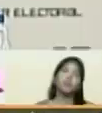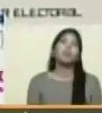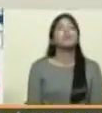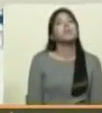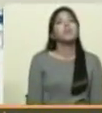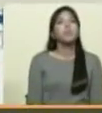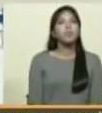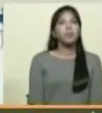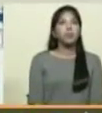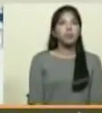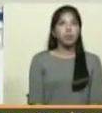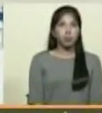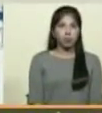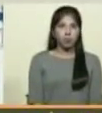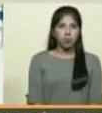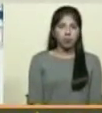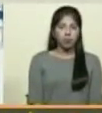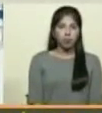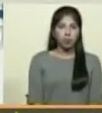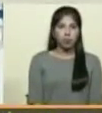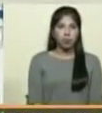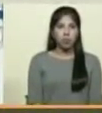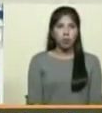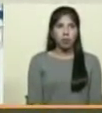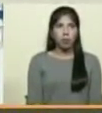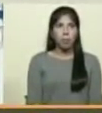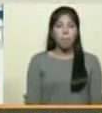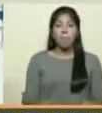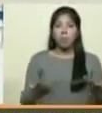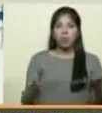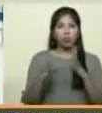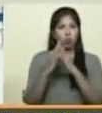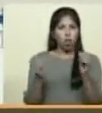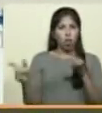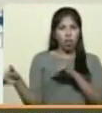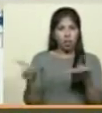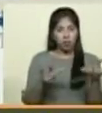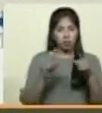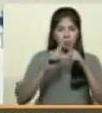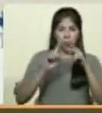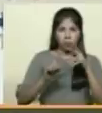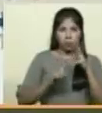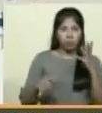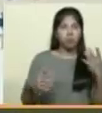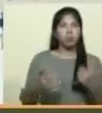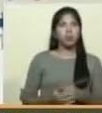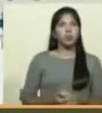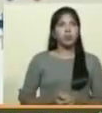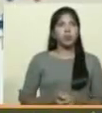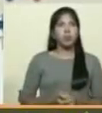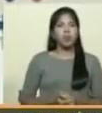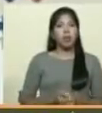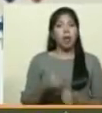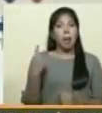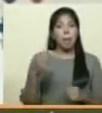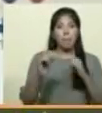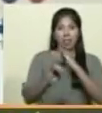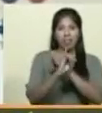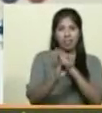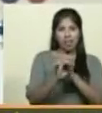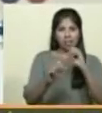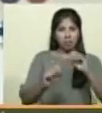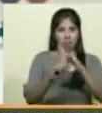soberanía en este país. Todo está dispuesto. Tenemos dispuestos en la página del Consejo